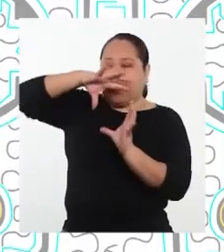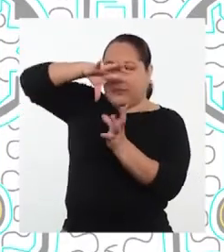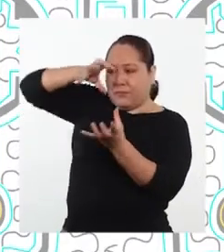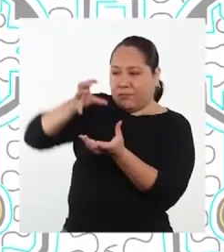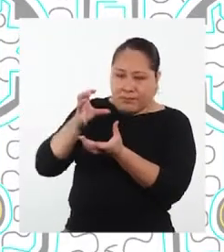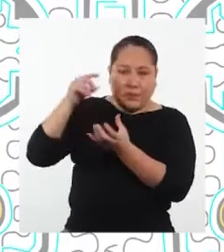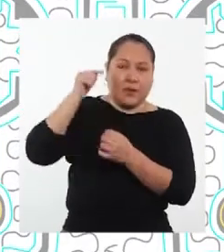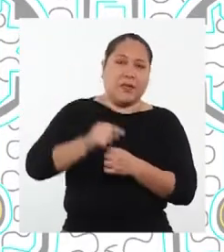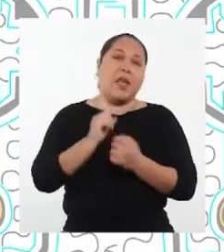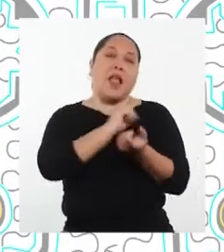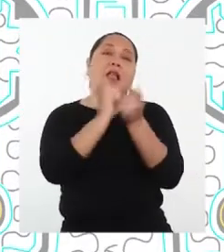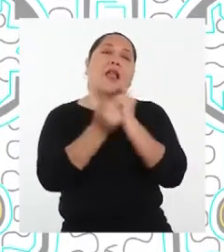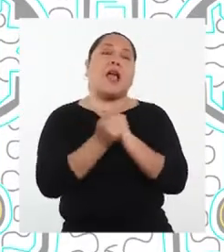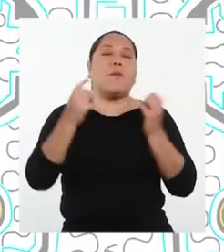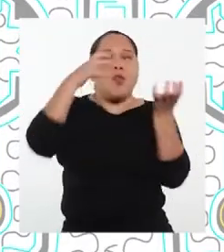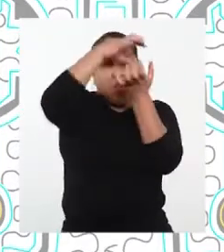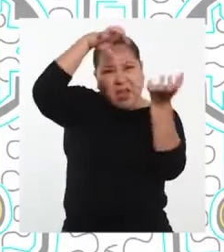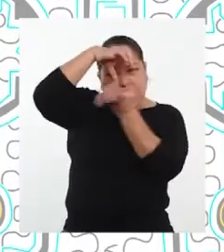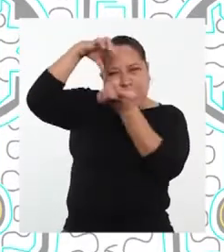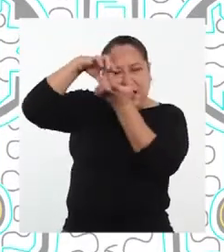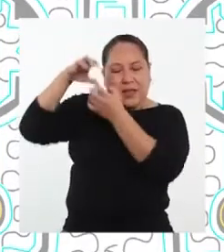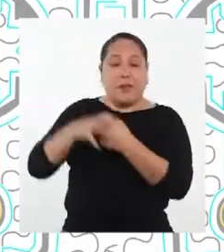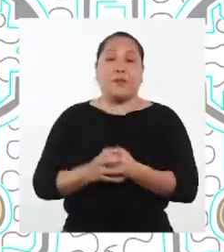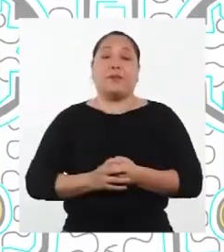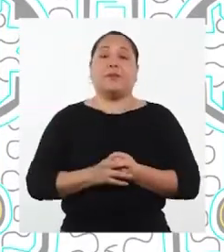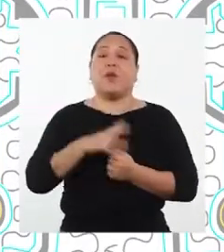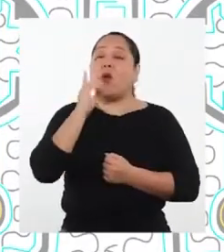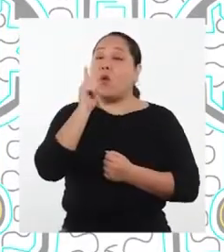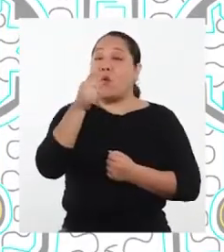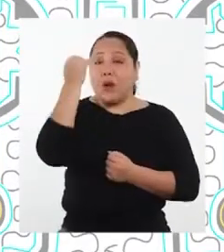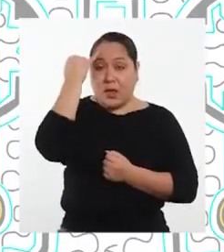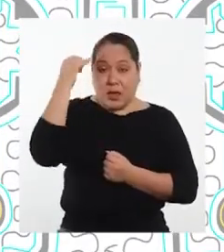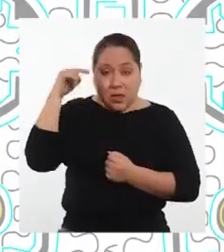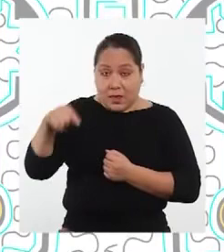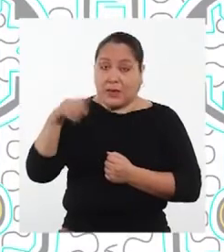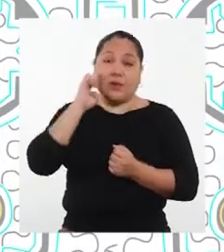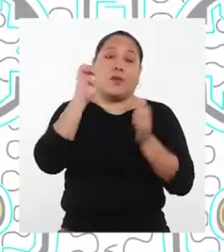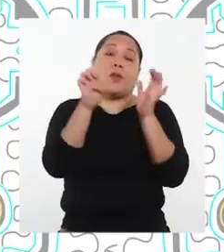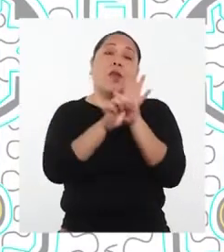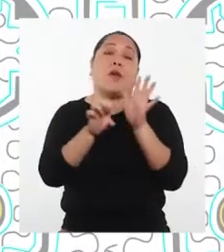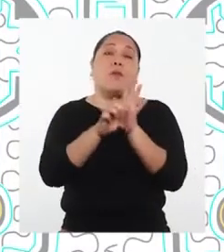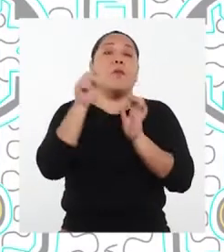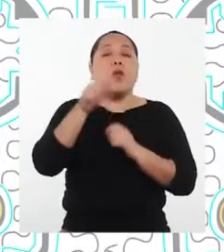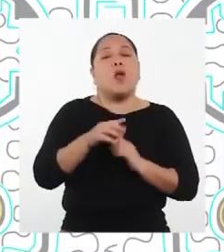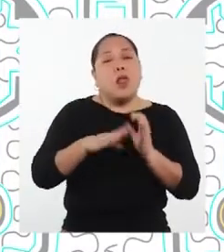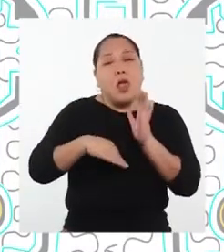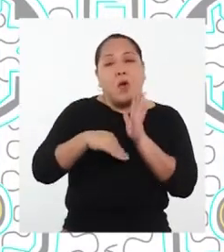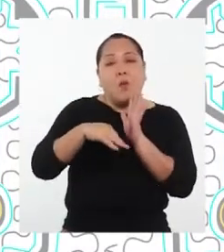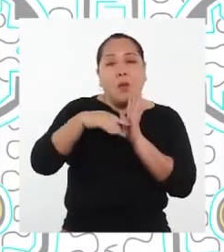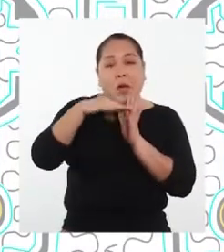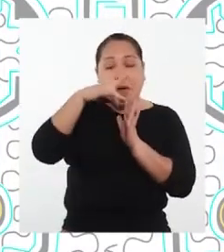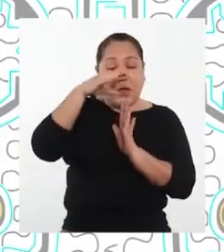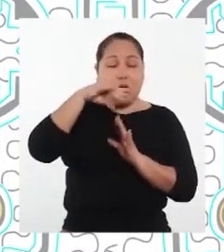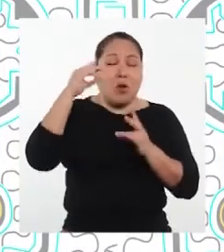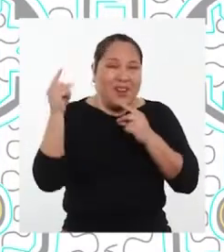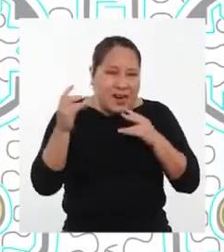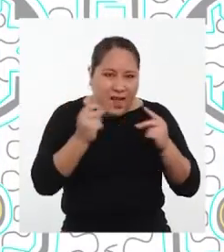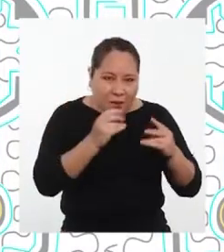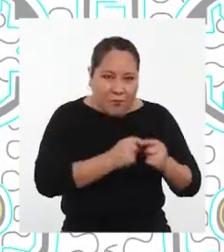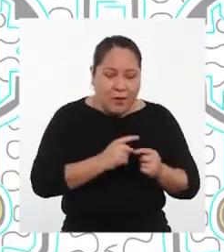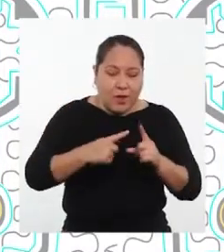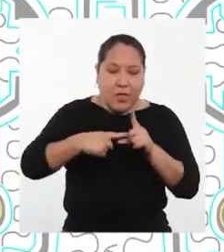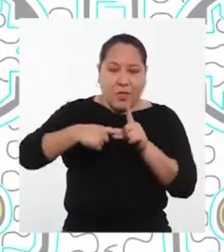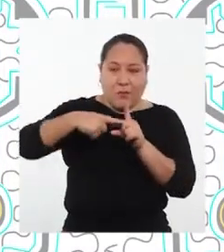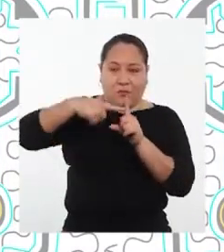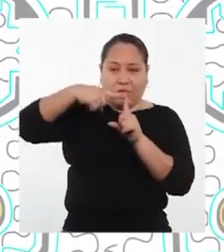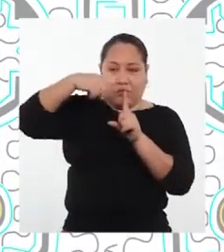calentamiento global y el cambio climático. Una de estas consecuencias, por ejemplo, ha sido el aumento acelerado de la temperatura del